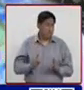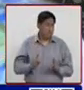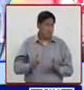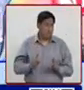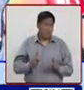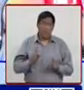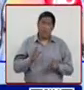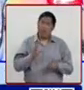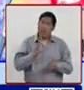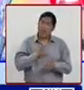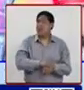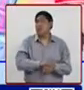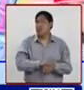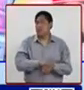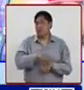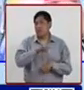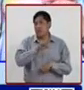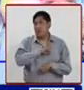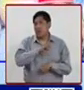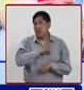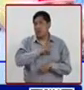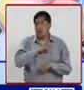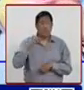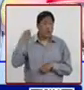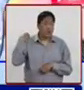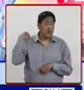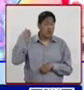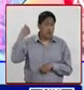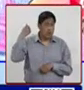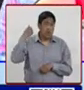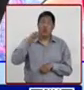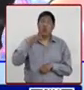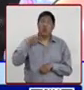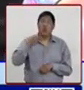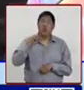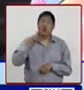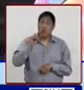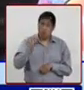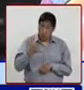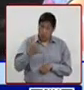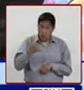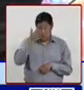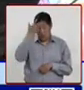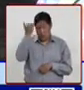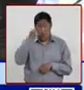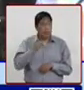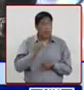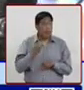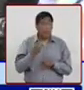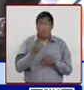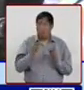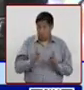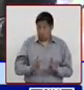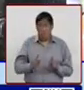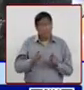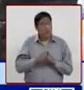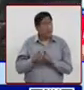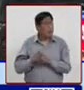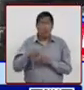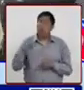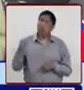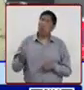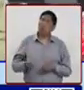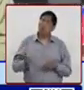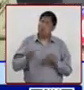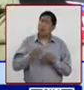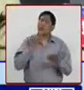acaba de ser detenida por la policía. Me encuentro con el mayor Godoy, jefe de la División de Propiedades, porque no solamente es esta persona, sino también hay otros